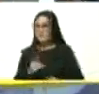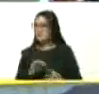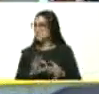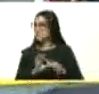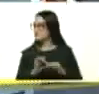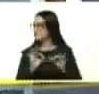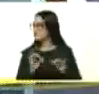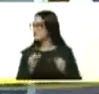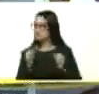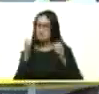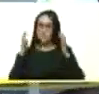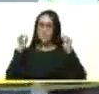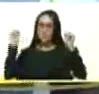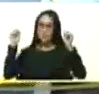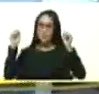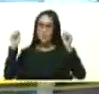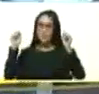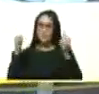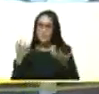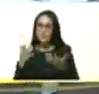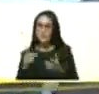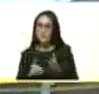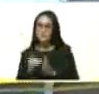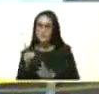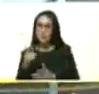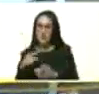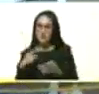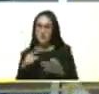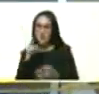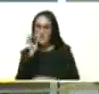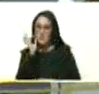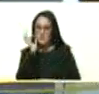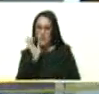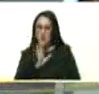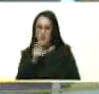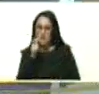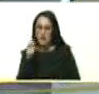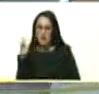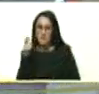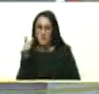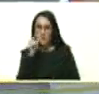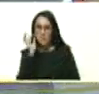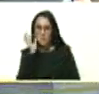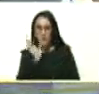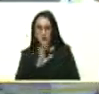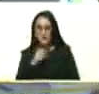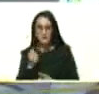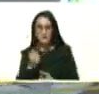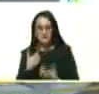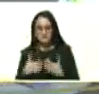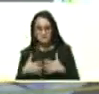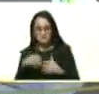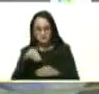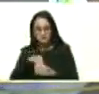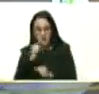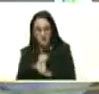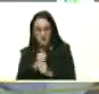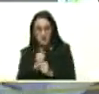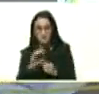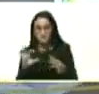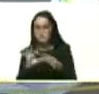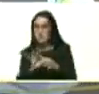sostenida, heroica y valerosa vienen desarrollando los hombres y mujeres del campo, los hombres y mujeres de la industria,